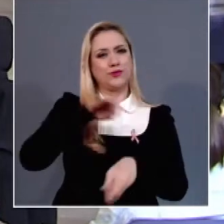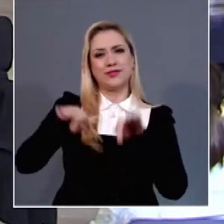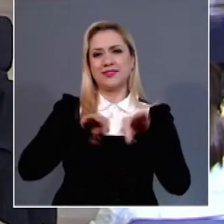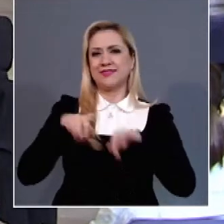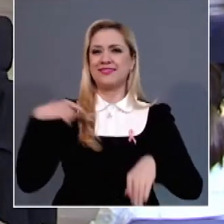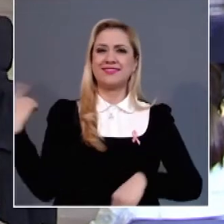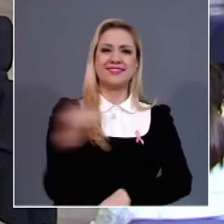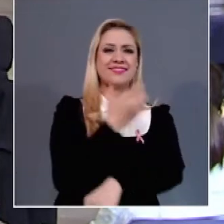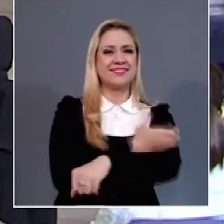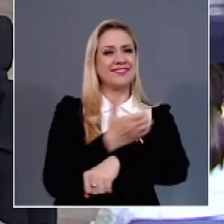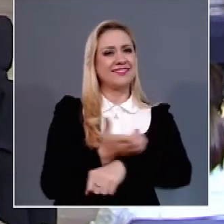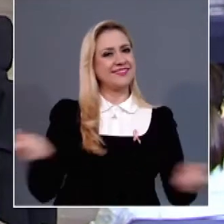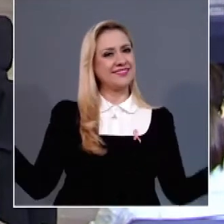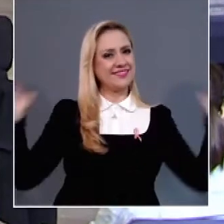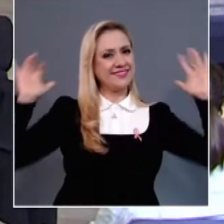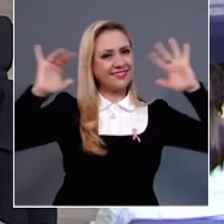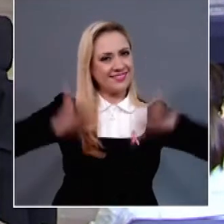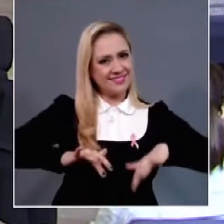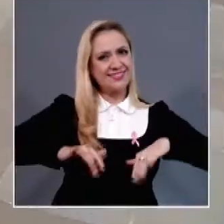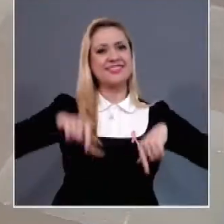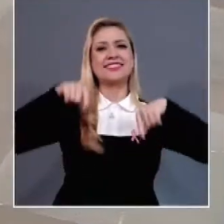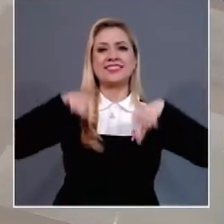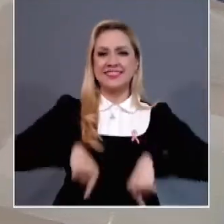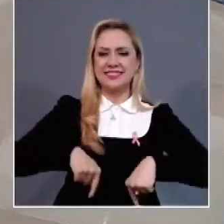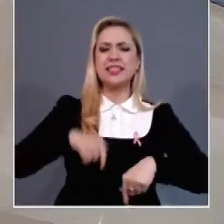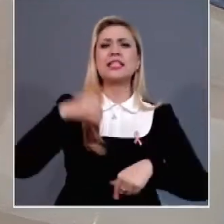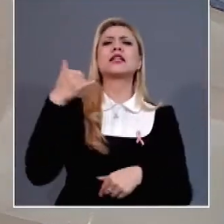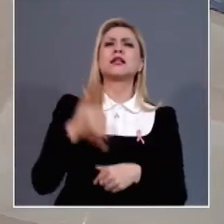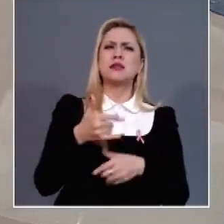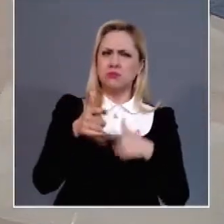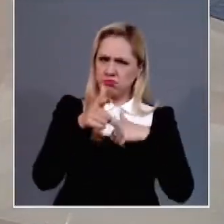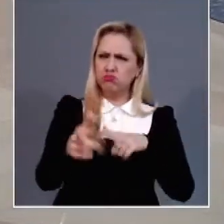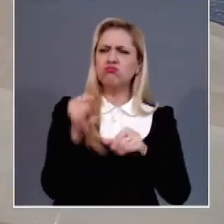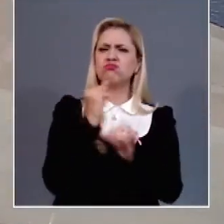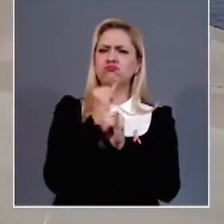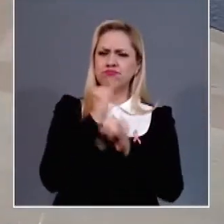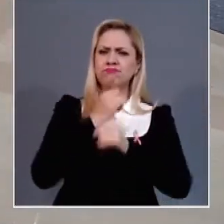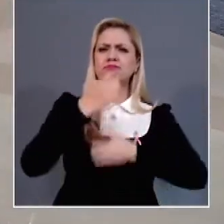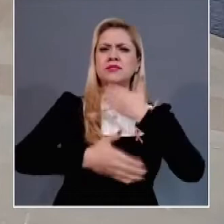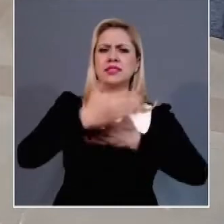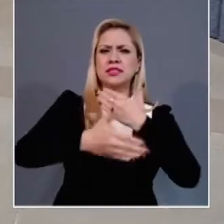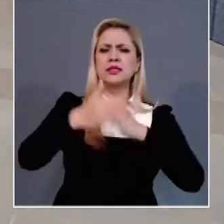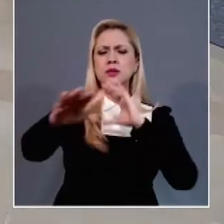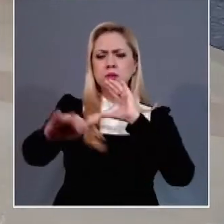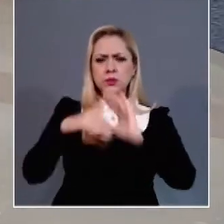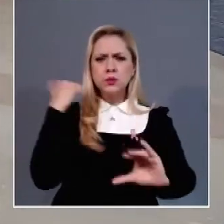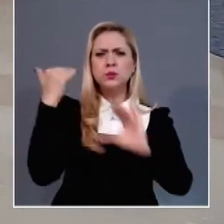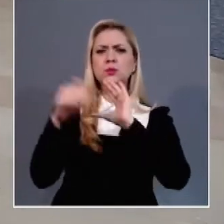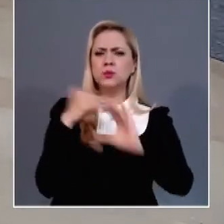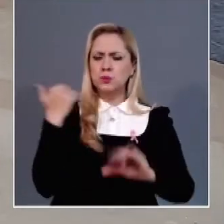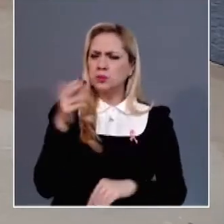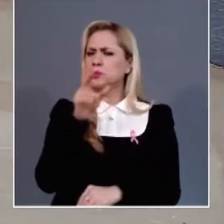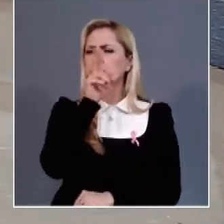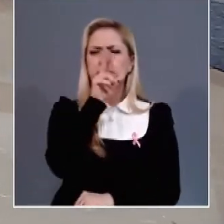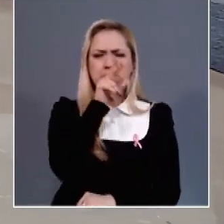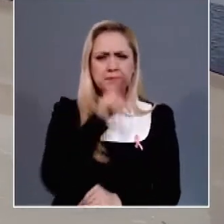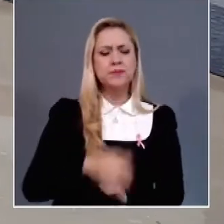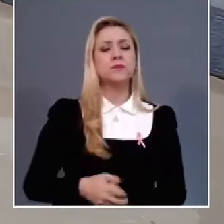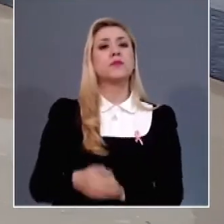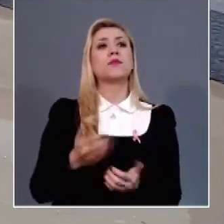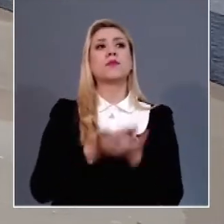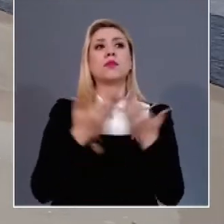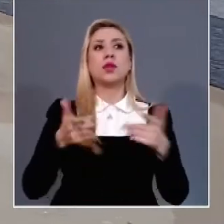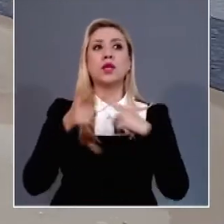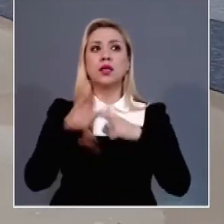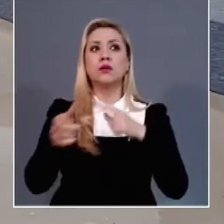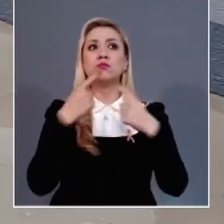digital con el expediente y la firma electrónica. En otro tema, reconoció que se ha reunido con personajes públicos para mantener el diálogo con otros poderes